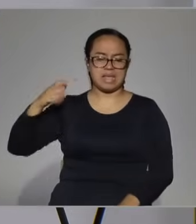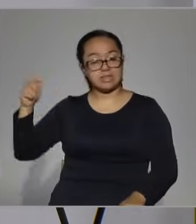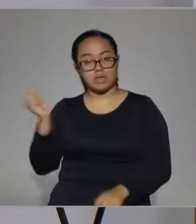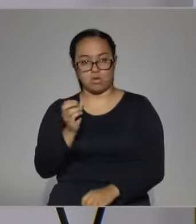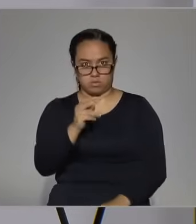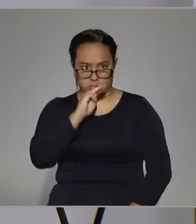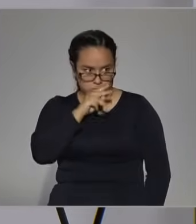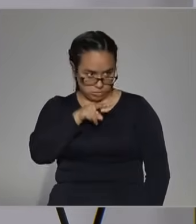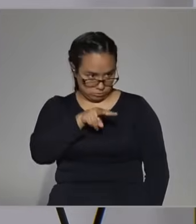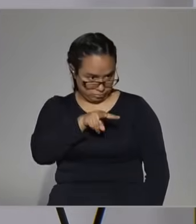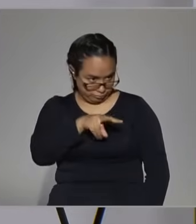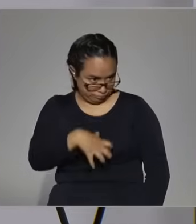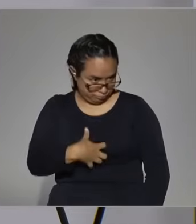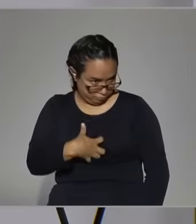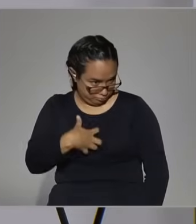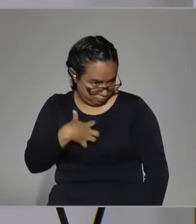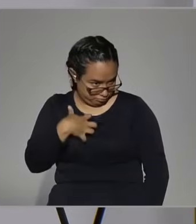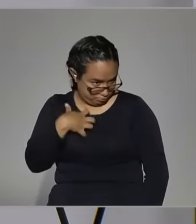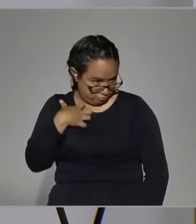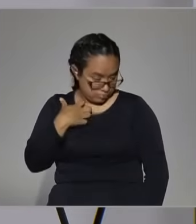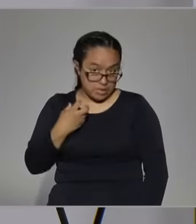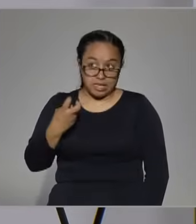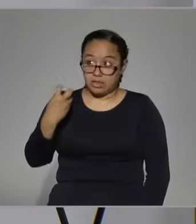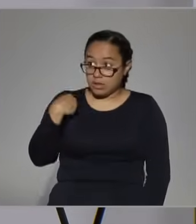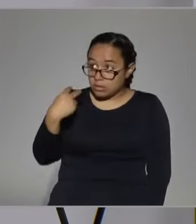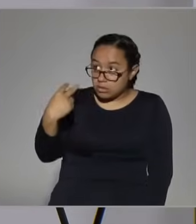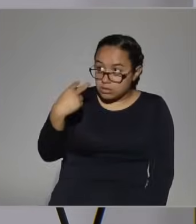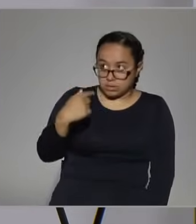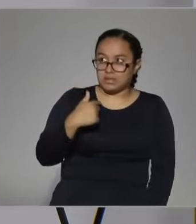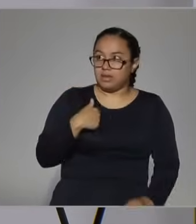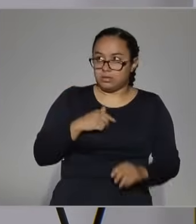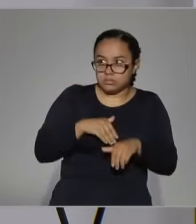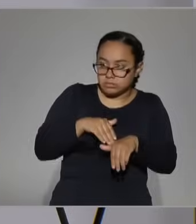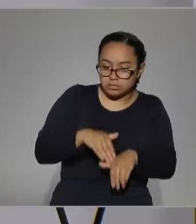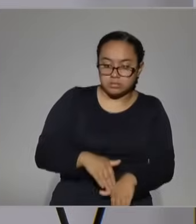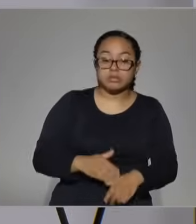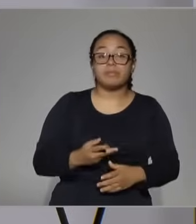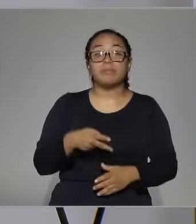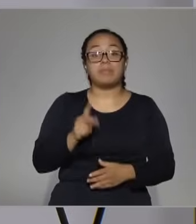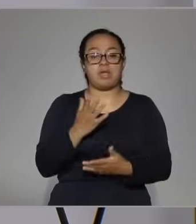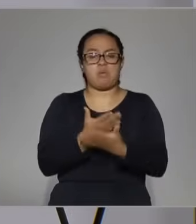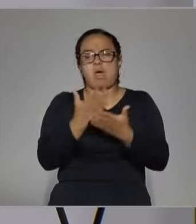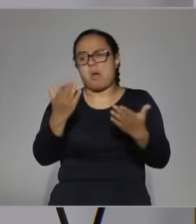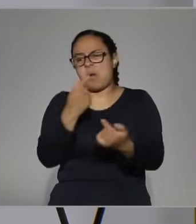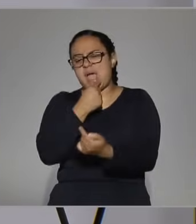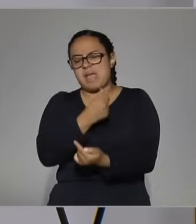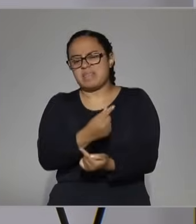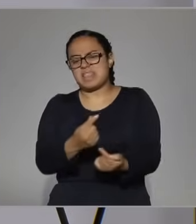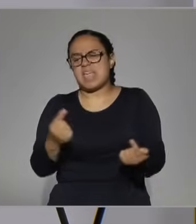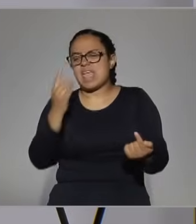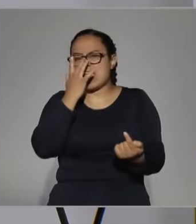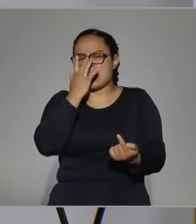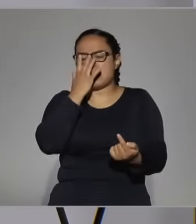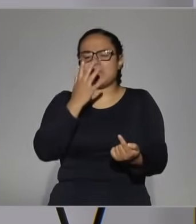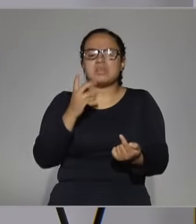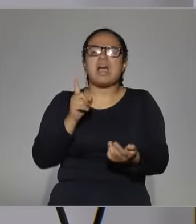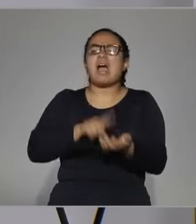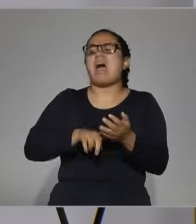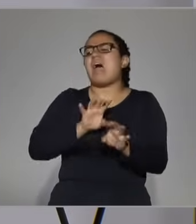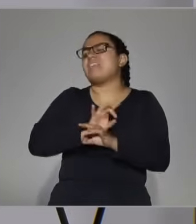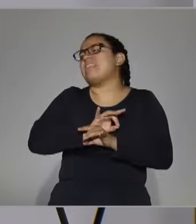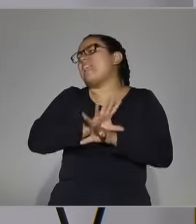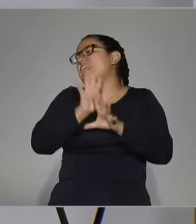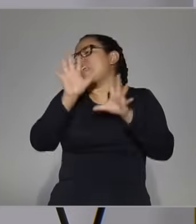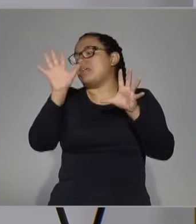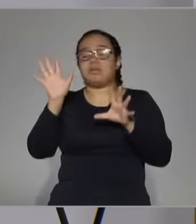toro loco, que luego dicen, y con eso me controlaba. Y hoy día los niños se rompen con cualquier cosa. No, yo